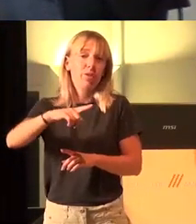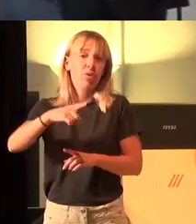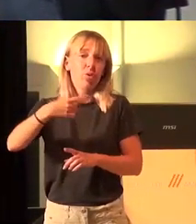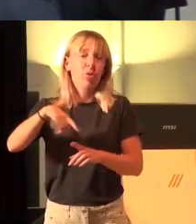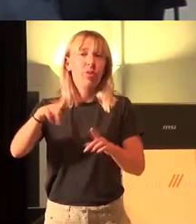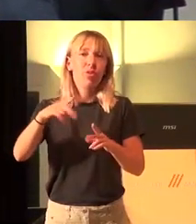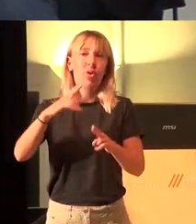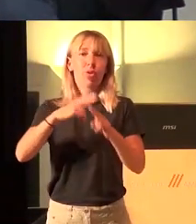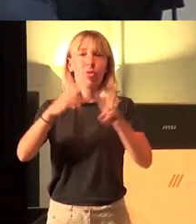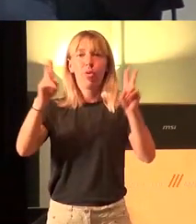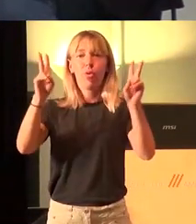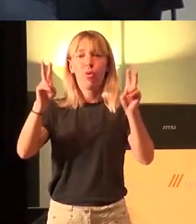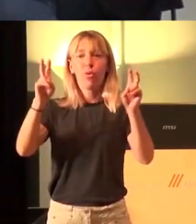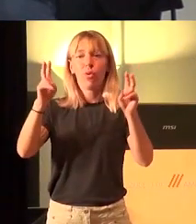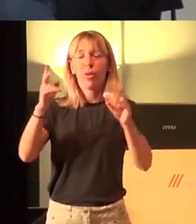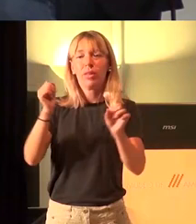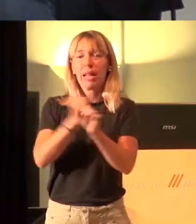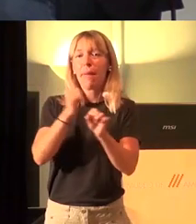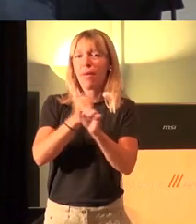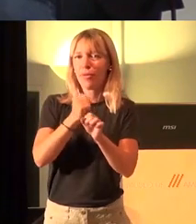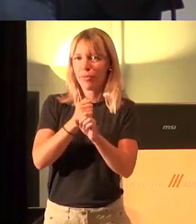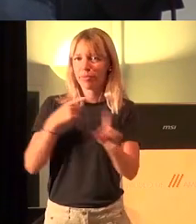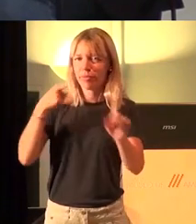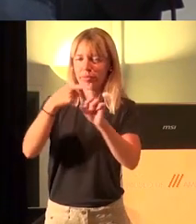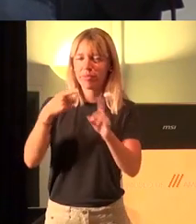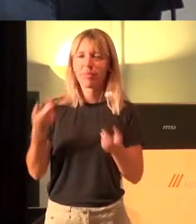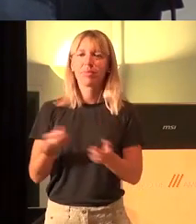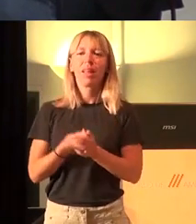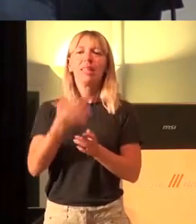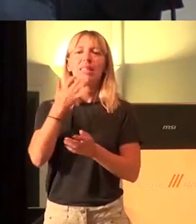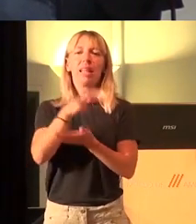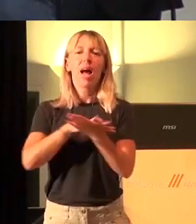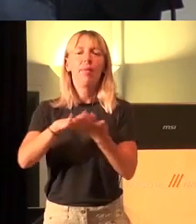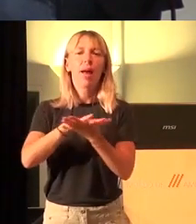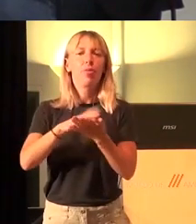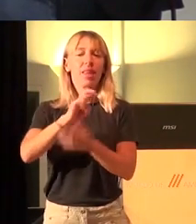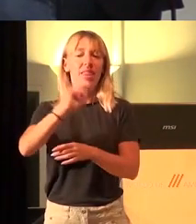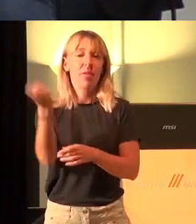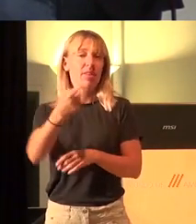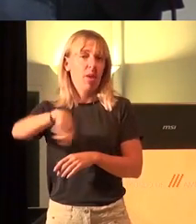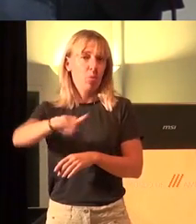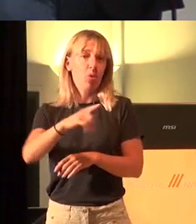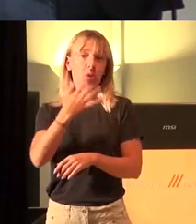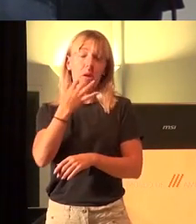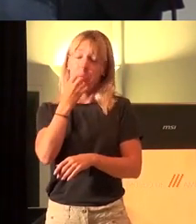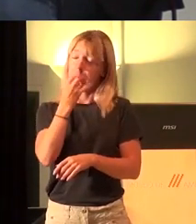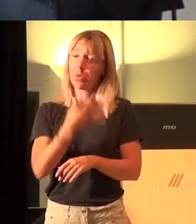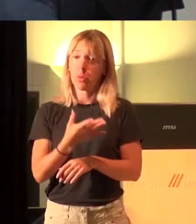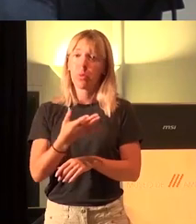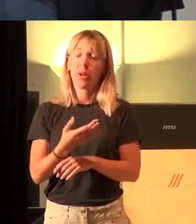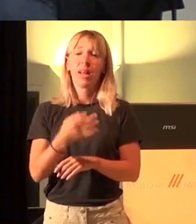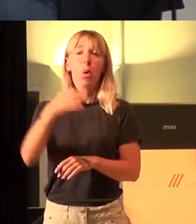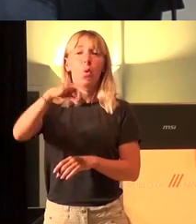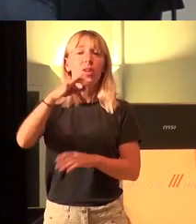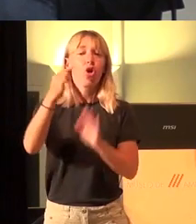vuestro logan, vuestra misión. Si hablamos de diversidad, vosotros sois un buen ejemplo de ellos. El